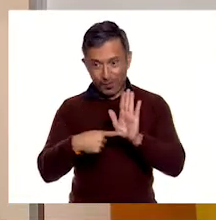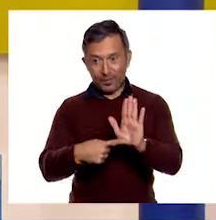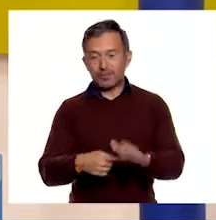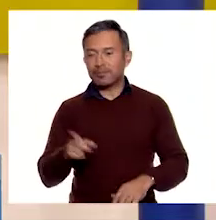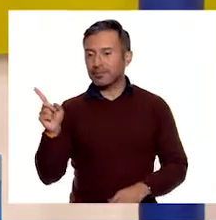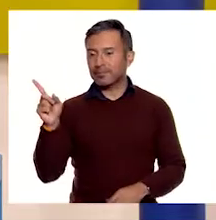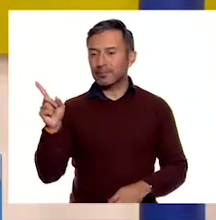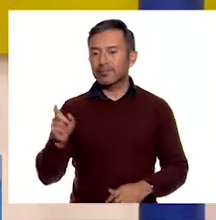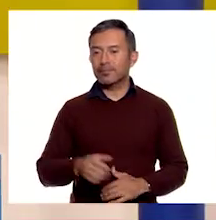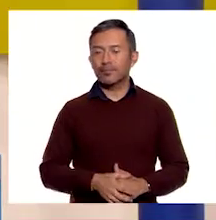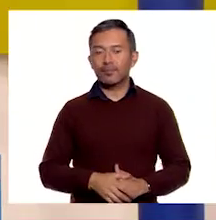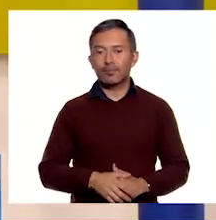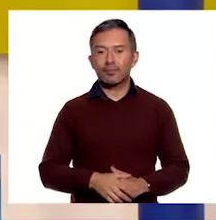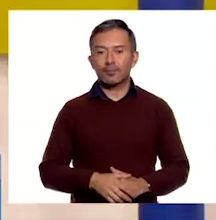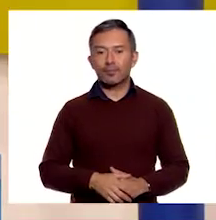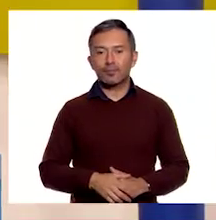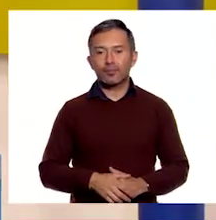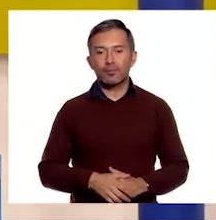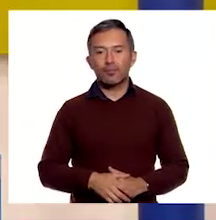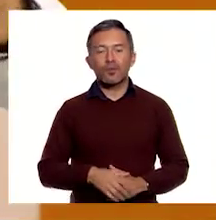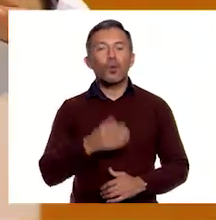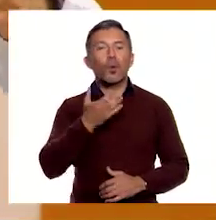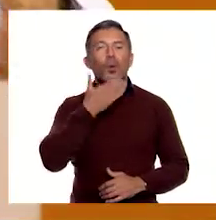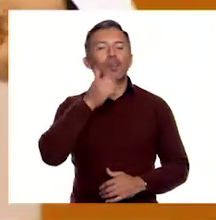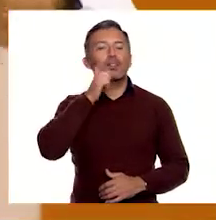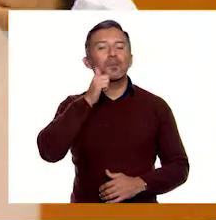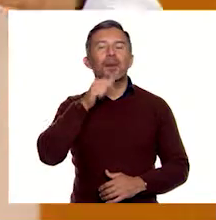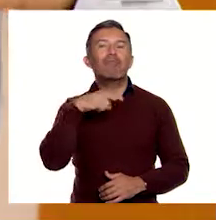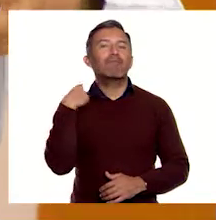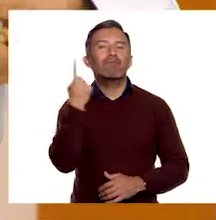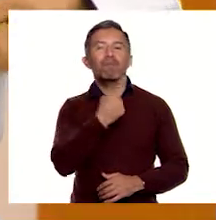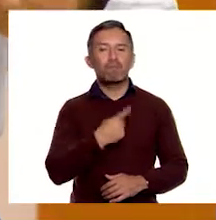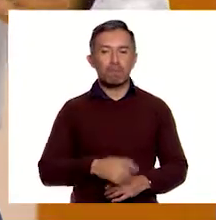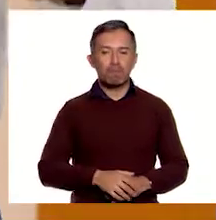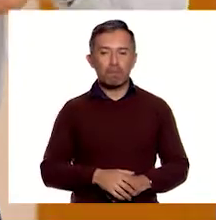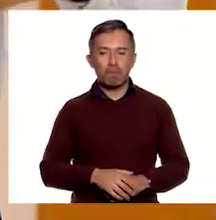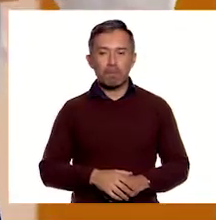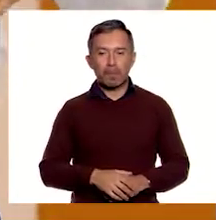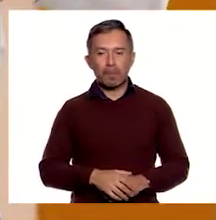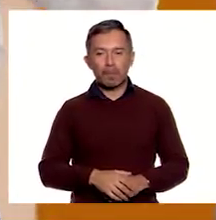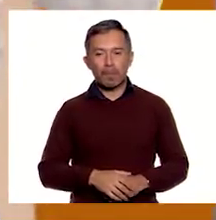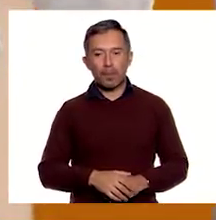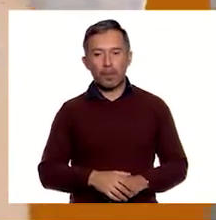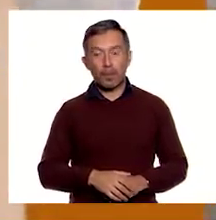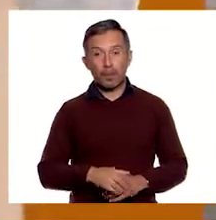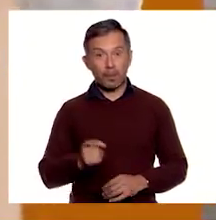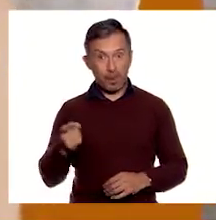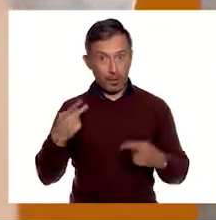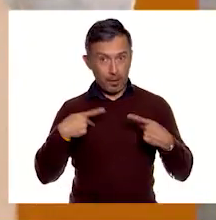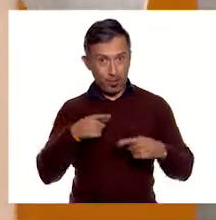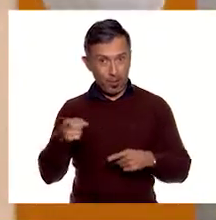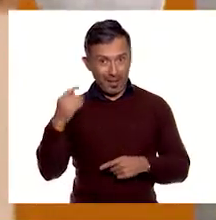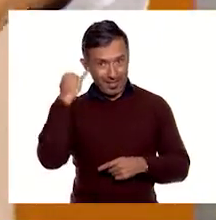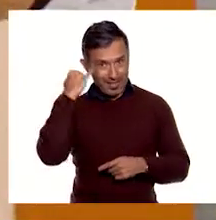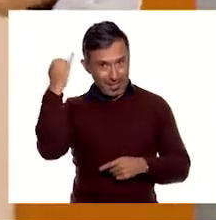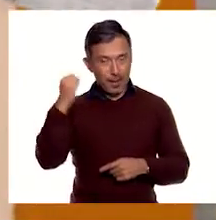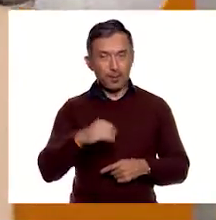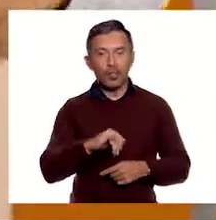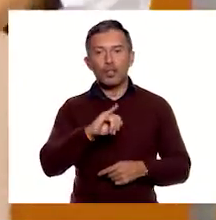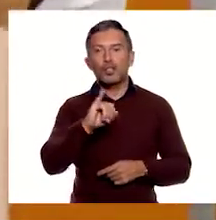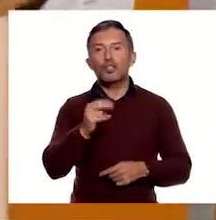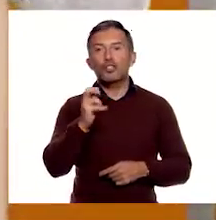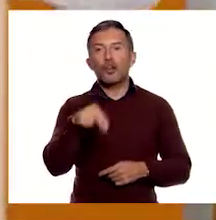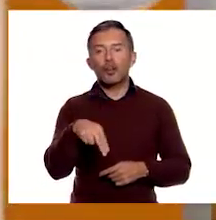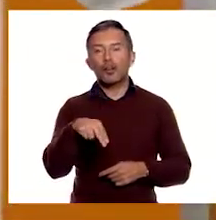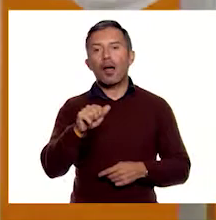Esta es la tradicional, que es la que su creador, John Ayrton